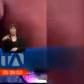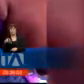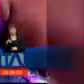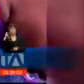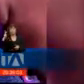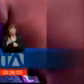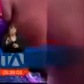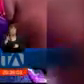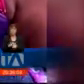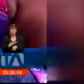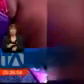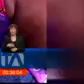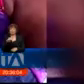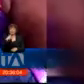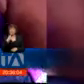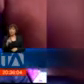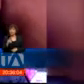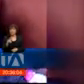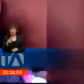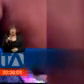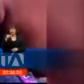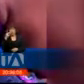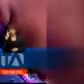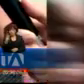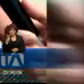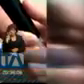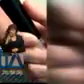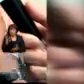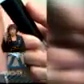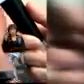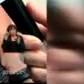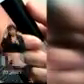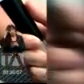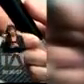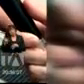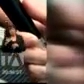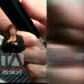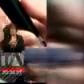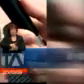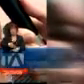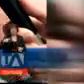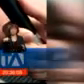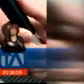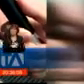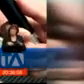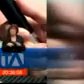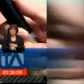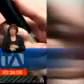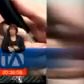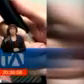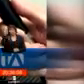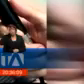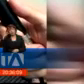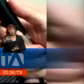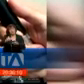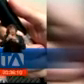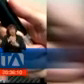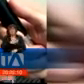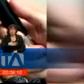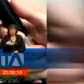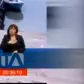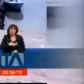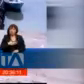tercera vez no nos querían ver ahí porque ahí ya nos mataban. La policía haga algo porque no es posible que esté sucediendo todo esto en todo el